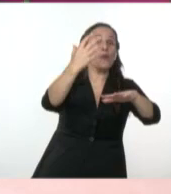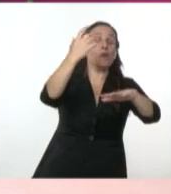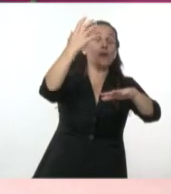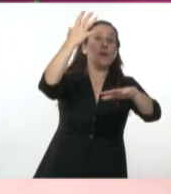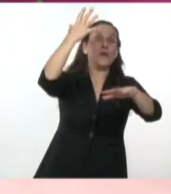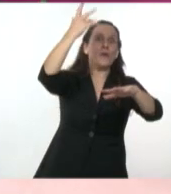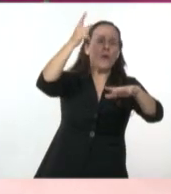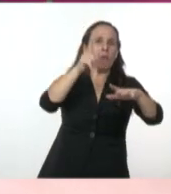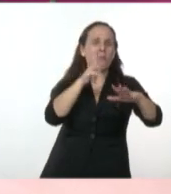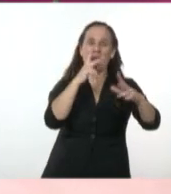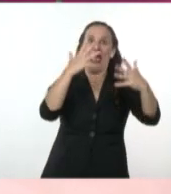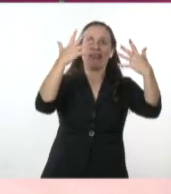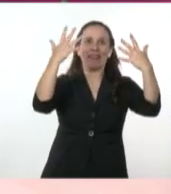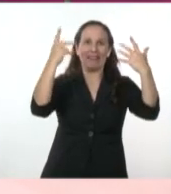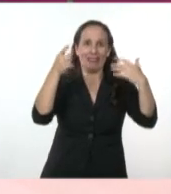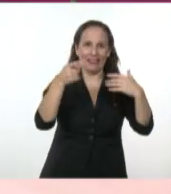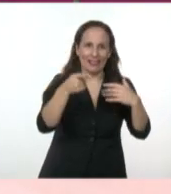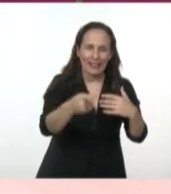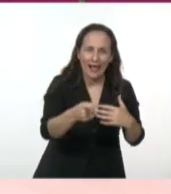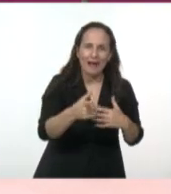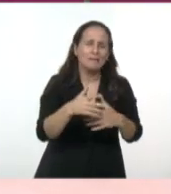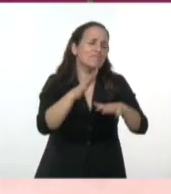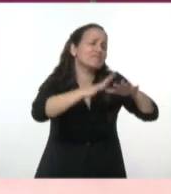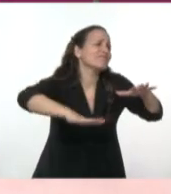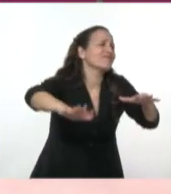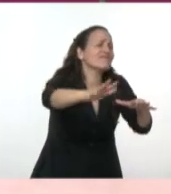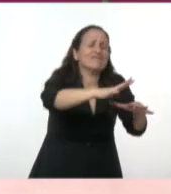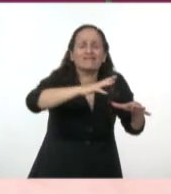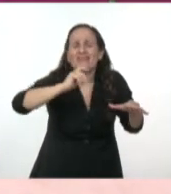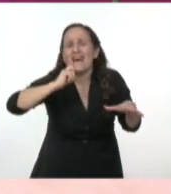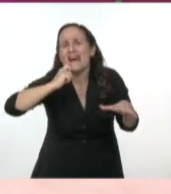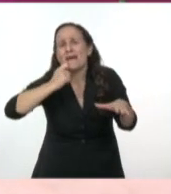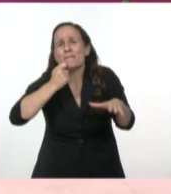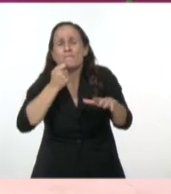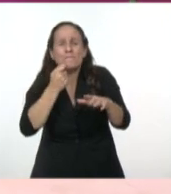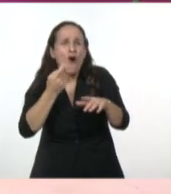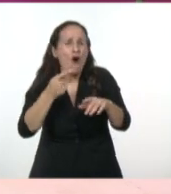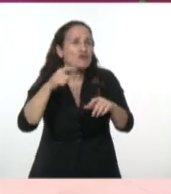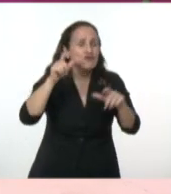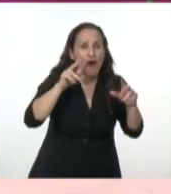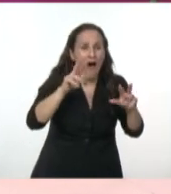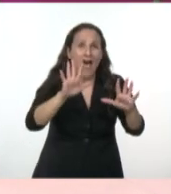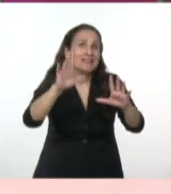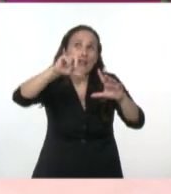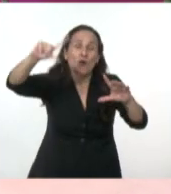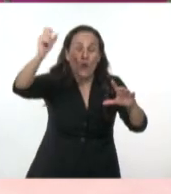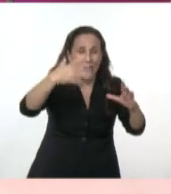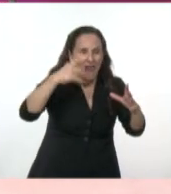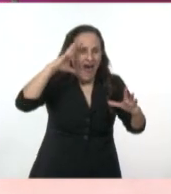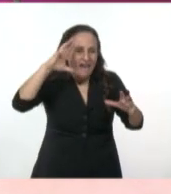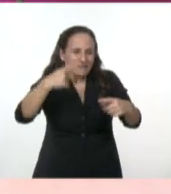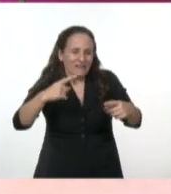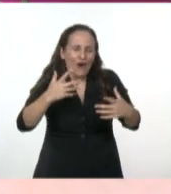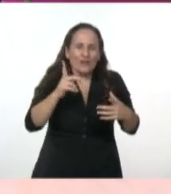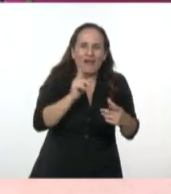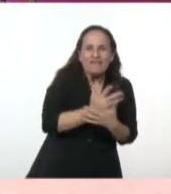bruñida plata. El eterno encanto, trágico y hermoso, que presta a las cosas esta luna blanca, si penetra